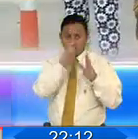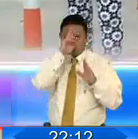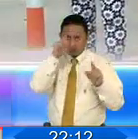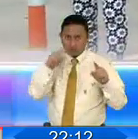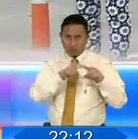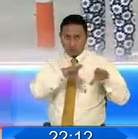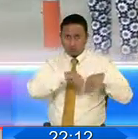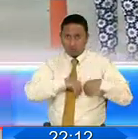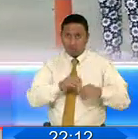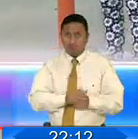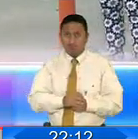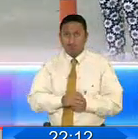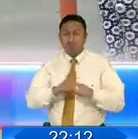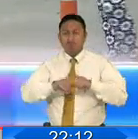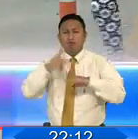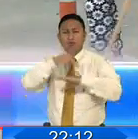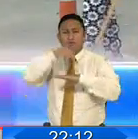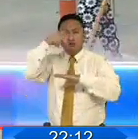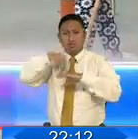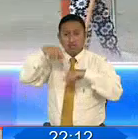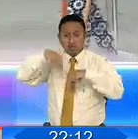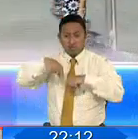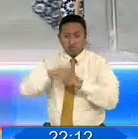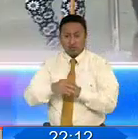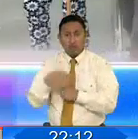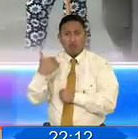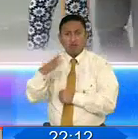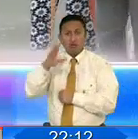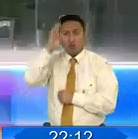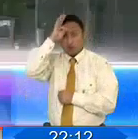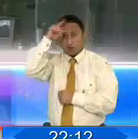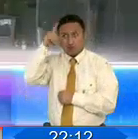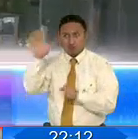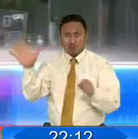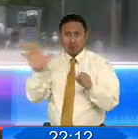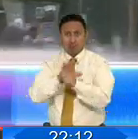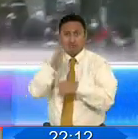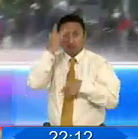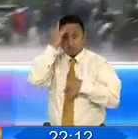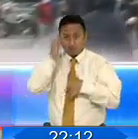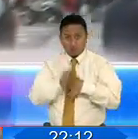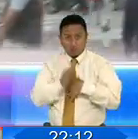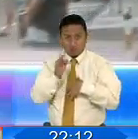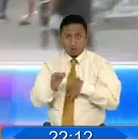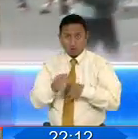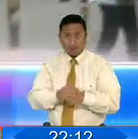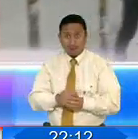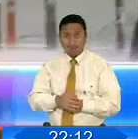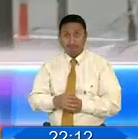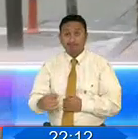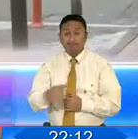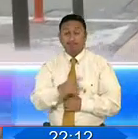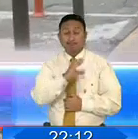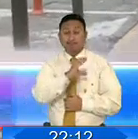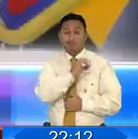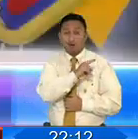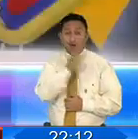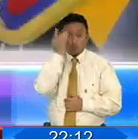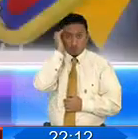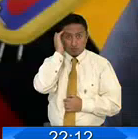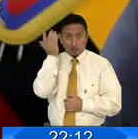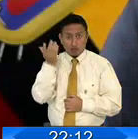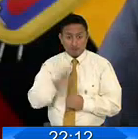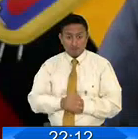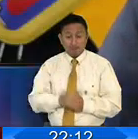establecidos. Pero Pichincha es el epicentro de la pandemia, donde los hospitales están llenos de enfermos. Y eso es lo que le preocupa al COE Nacional.